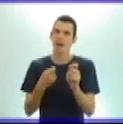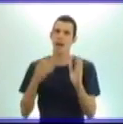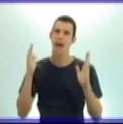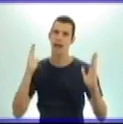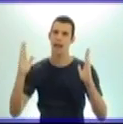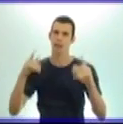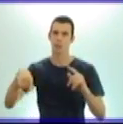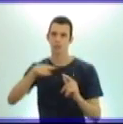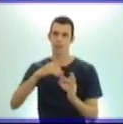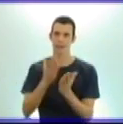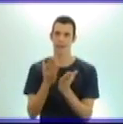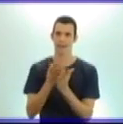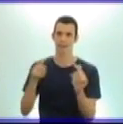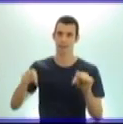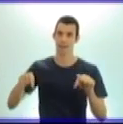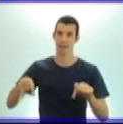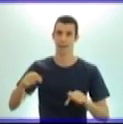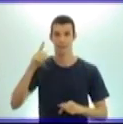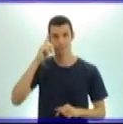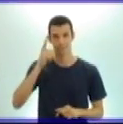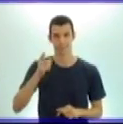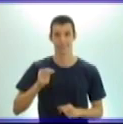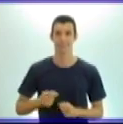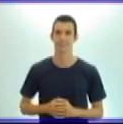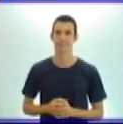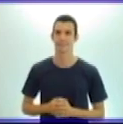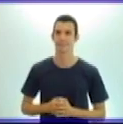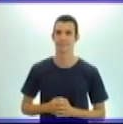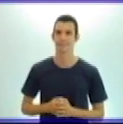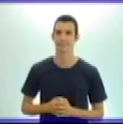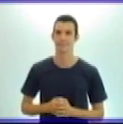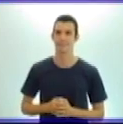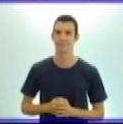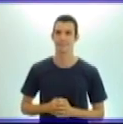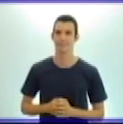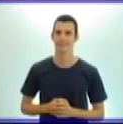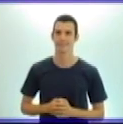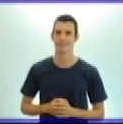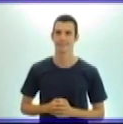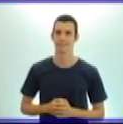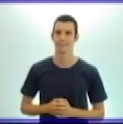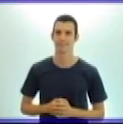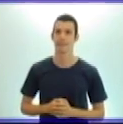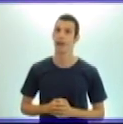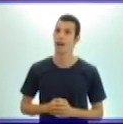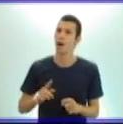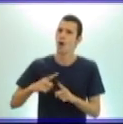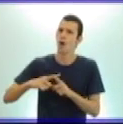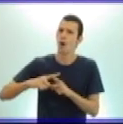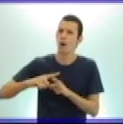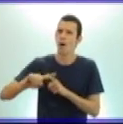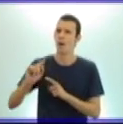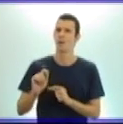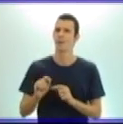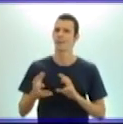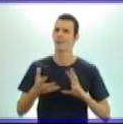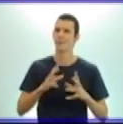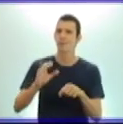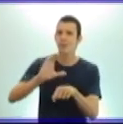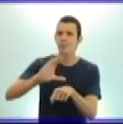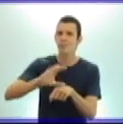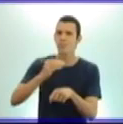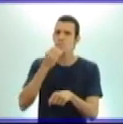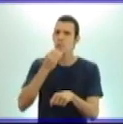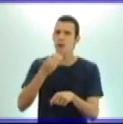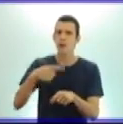Yaguajay. Pero también disponemos de otro medio audiovisual